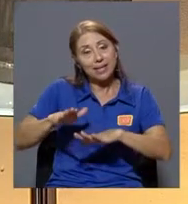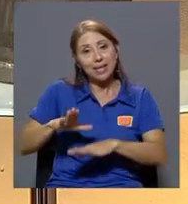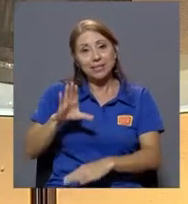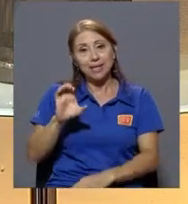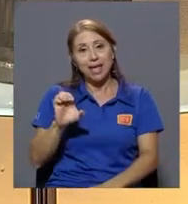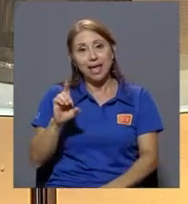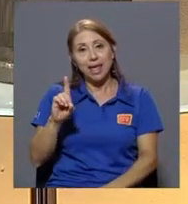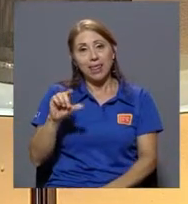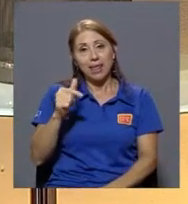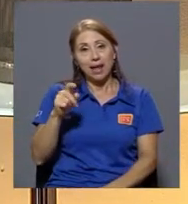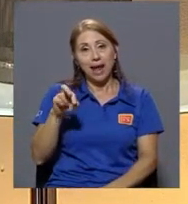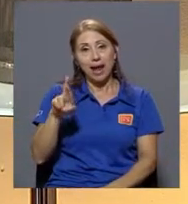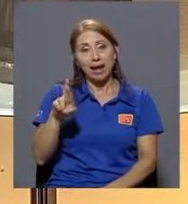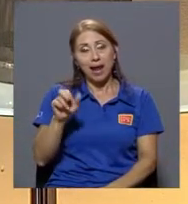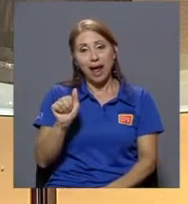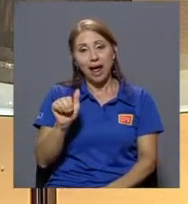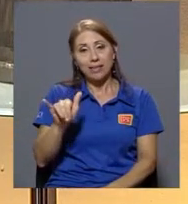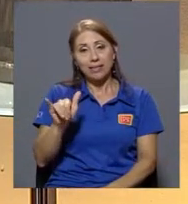tuvo